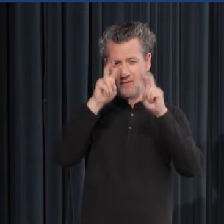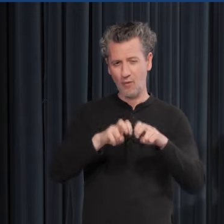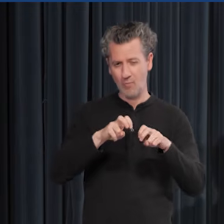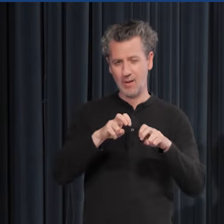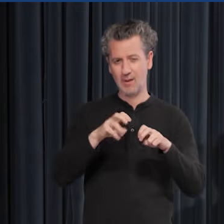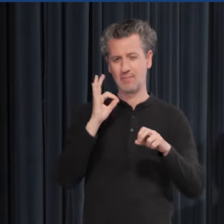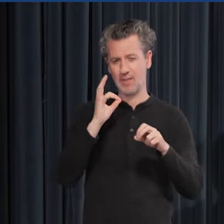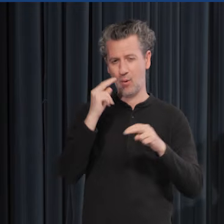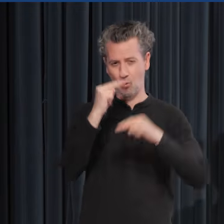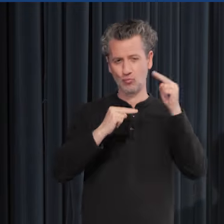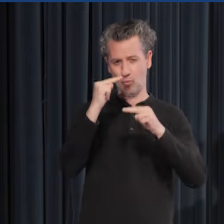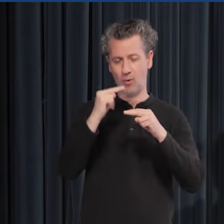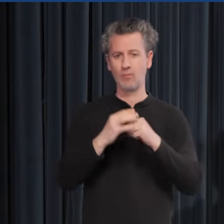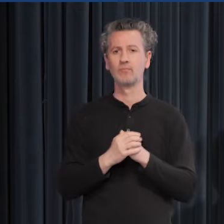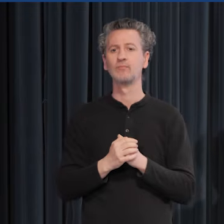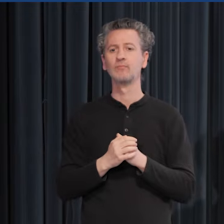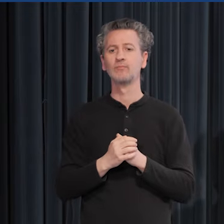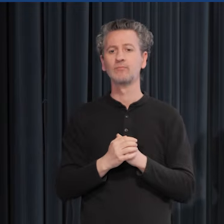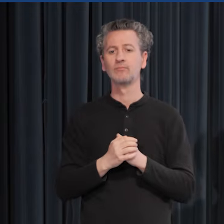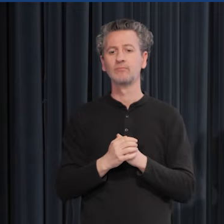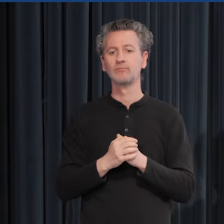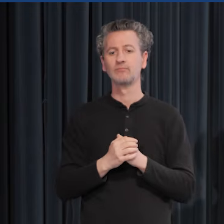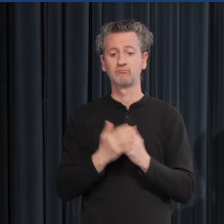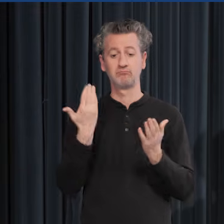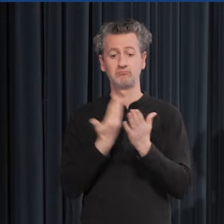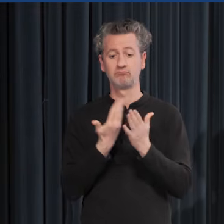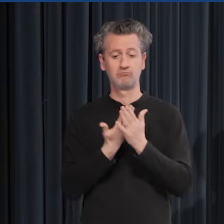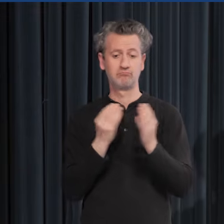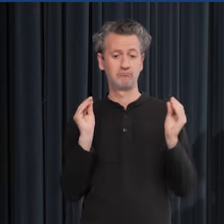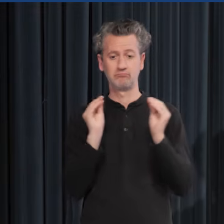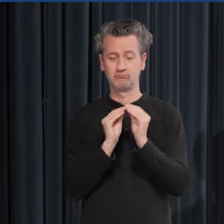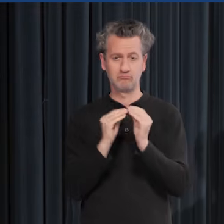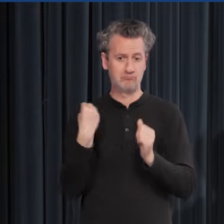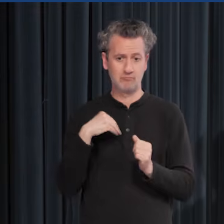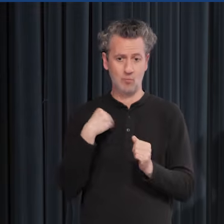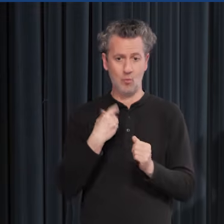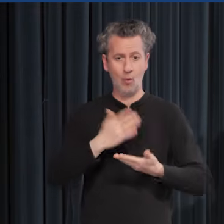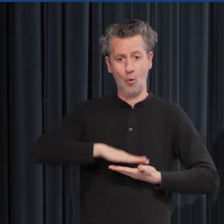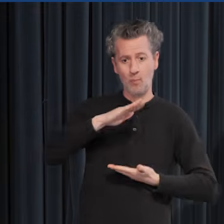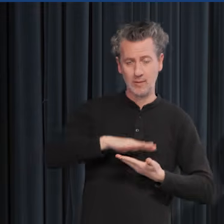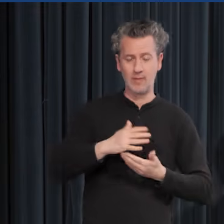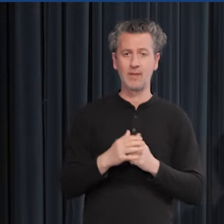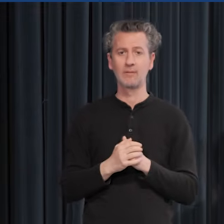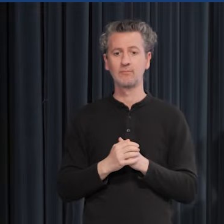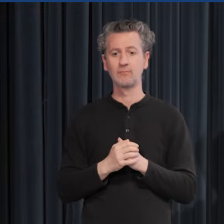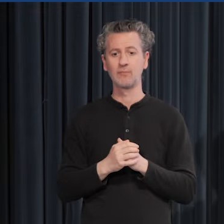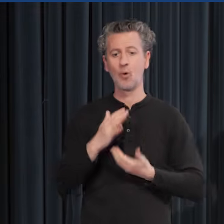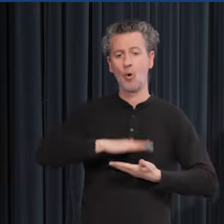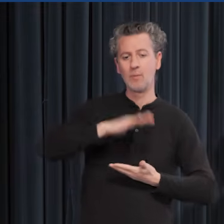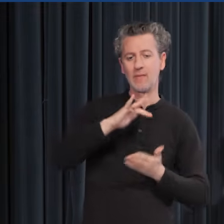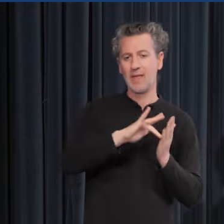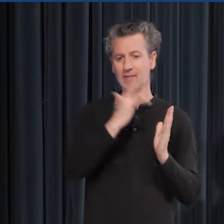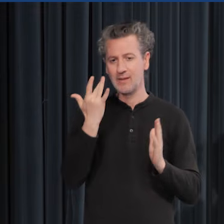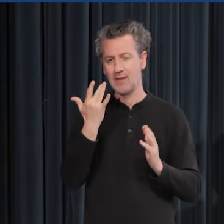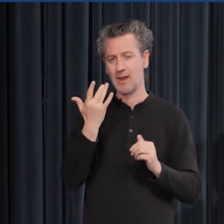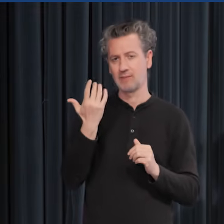también a refrendar estas competencias, que hay que basarse en las competencias digitales,